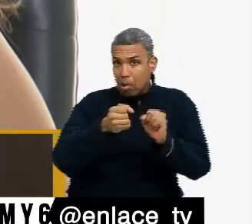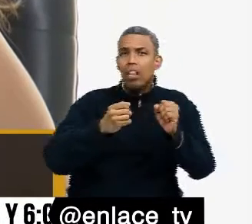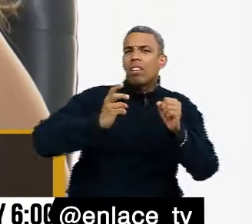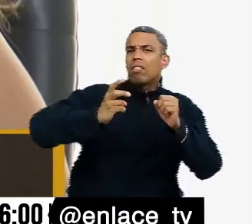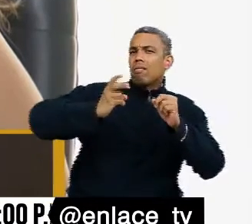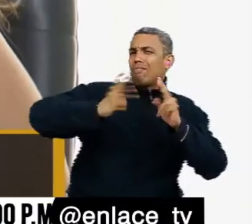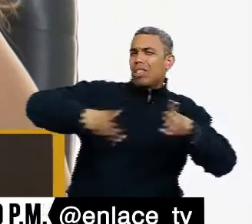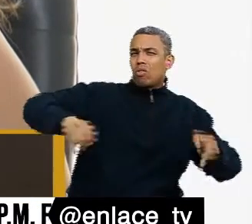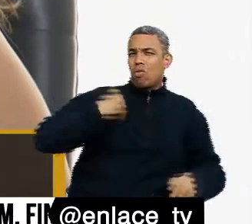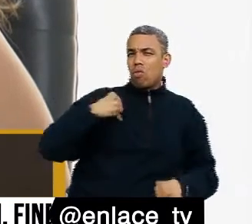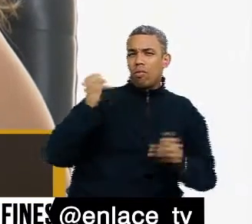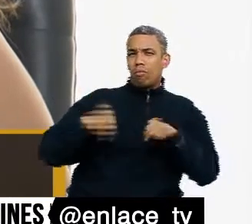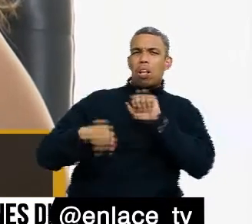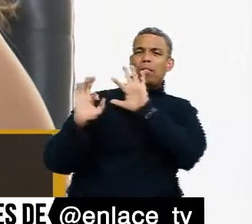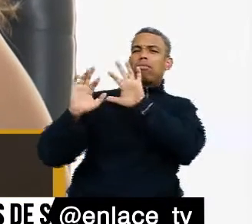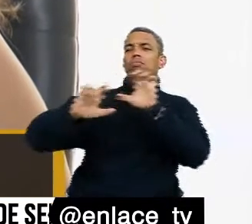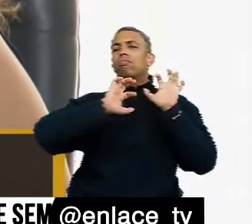organizaciones juveniles